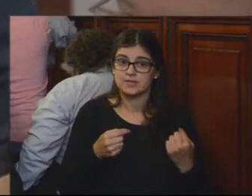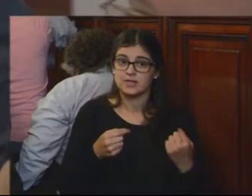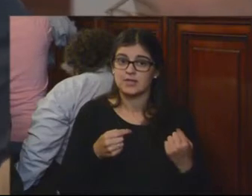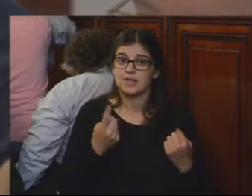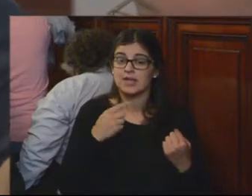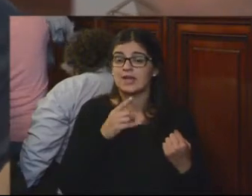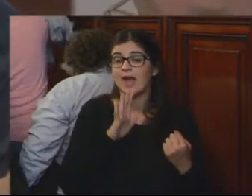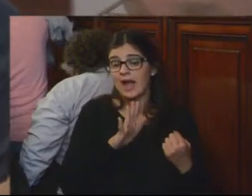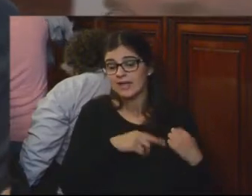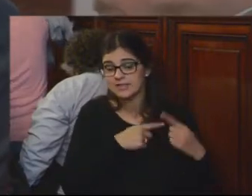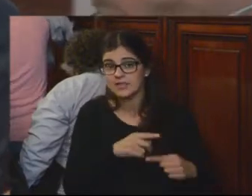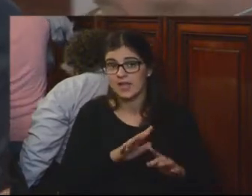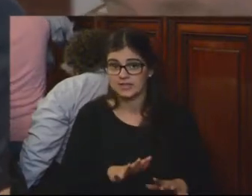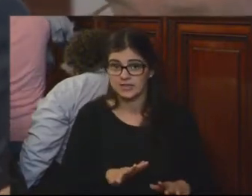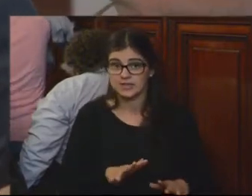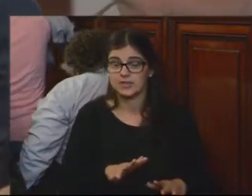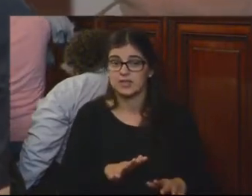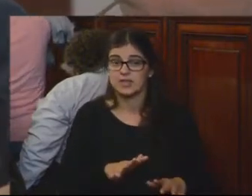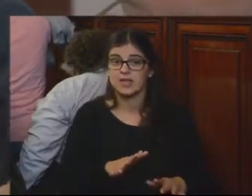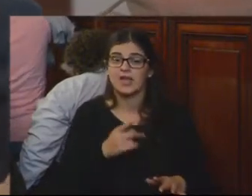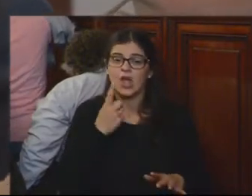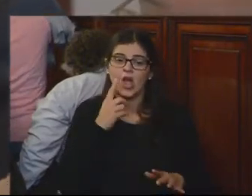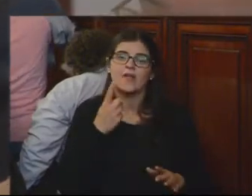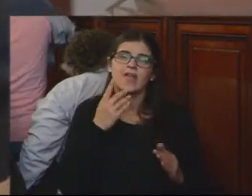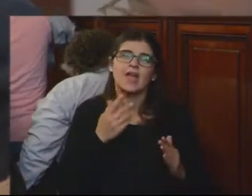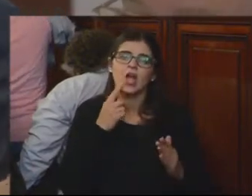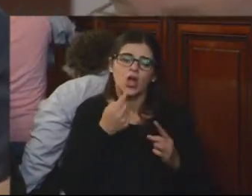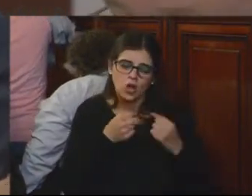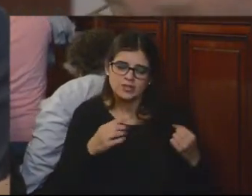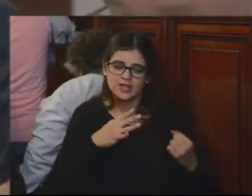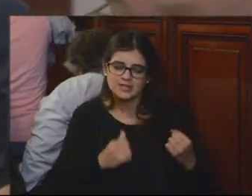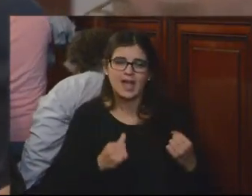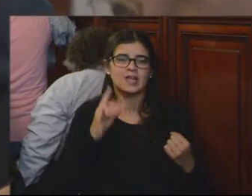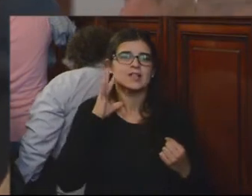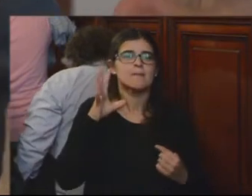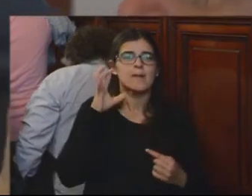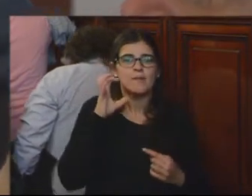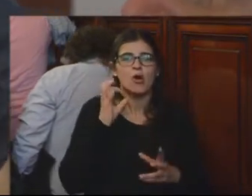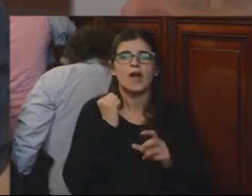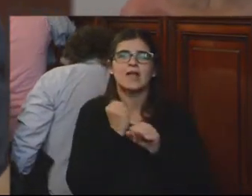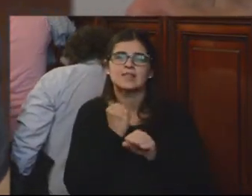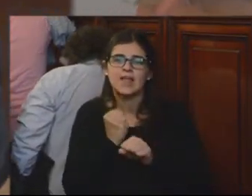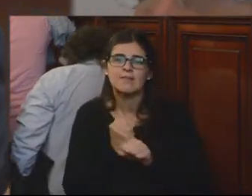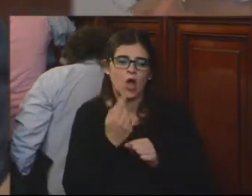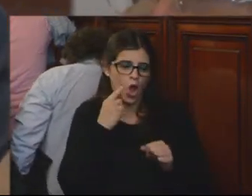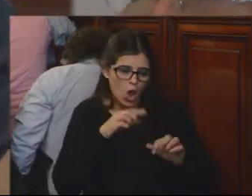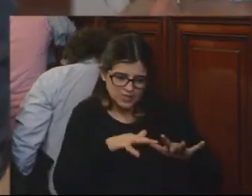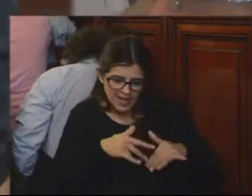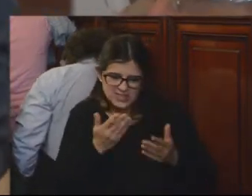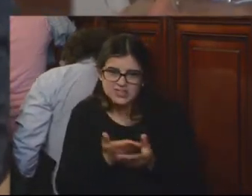si así lo que ese equipamiento que los sitios de memoria que trabajo con los archivos